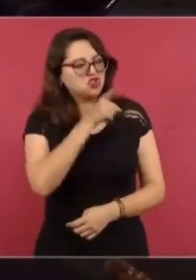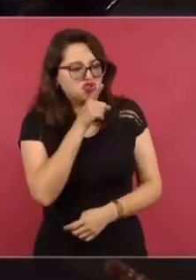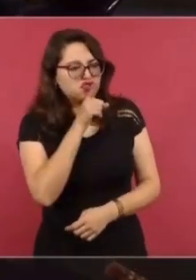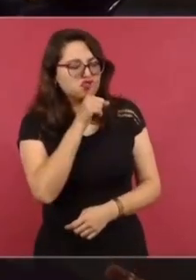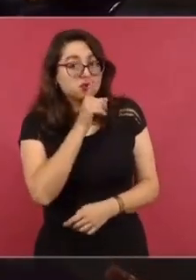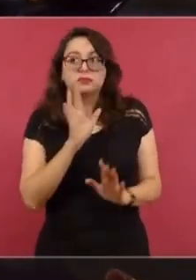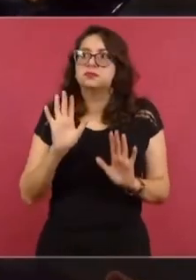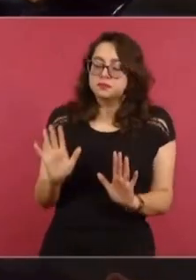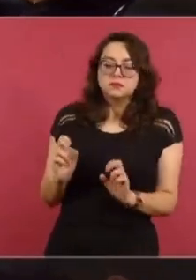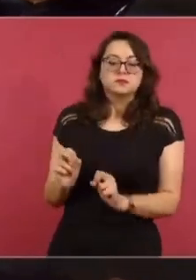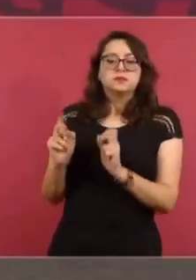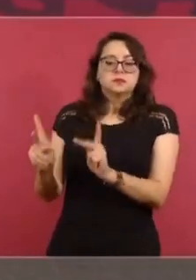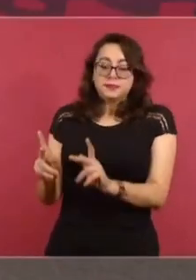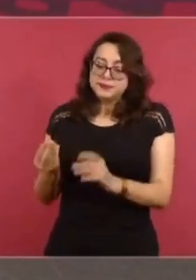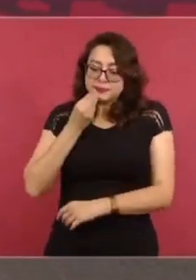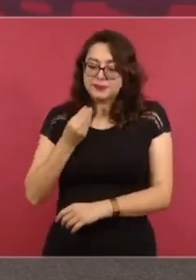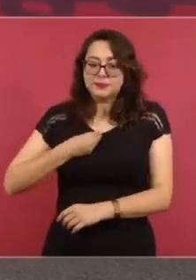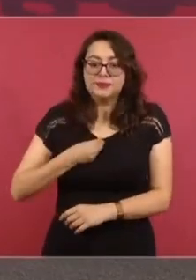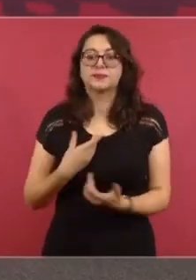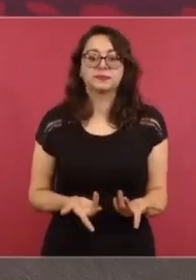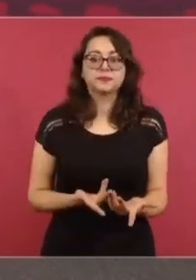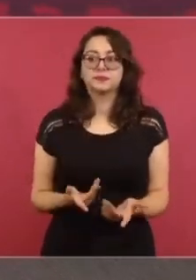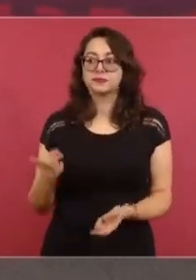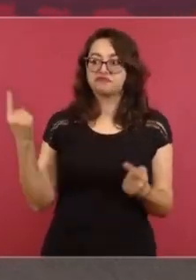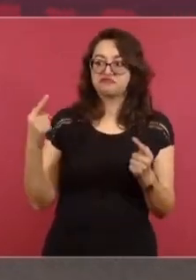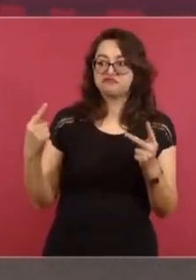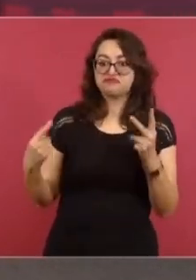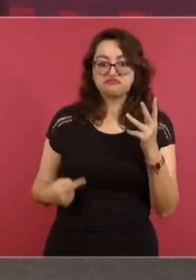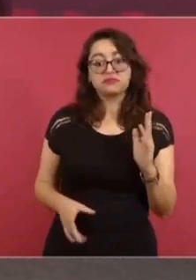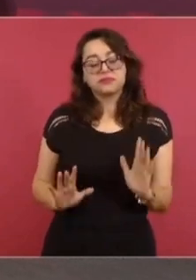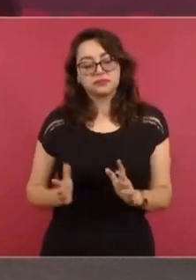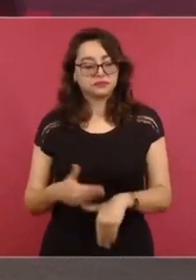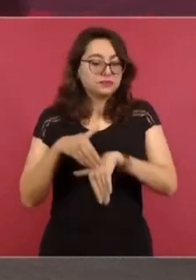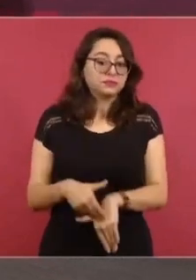recomendaciones. Ponemos, por ejemplo, el letrero que se pone de que no veas este